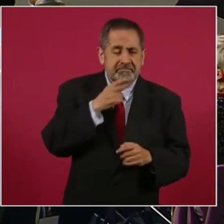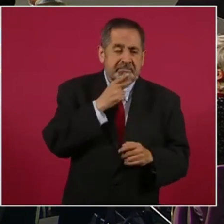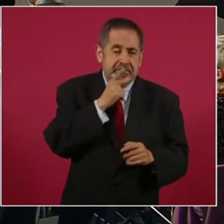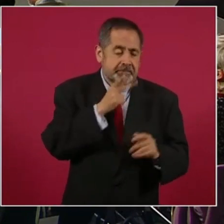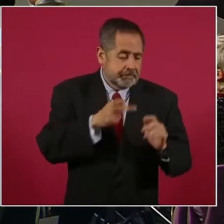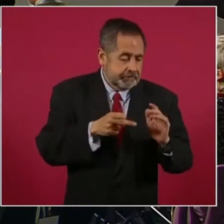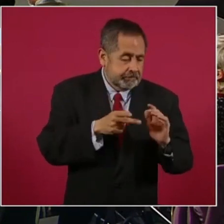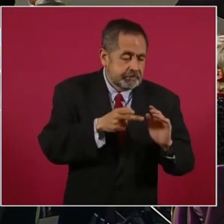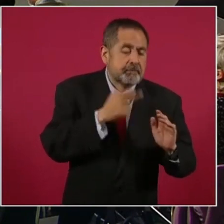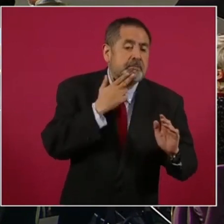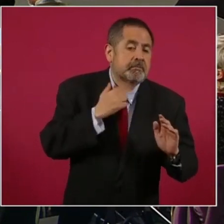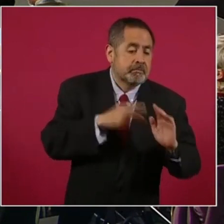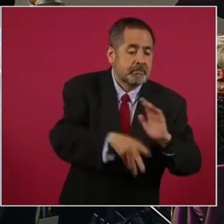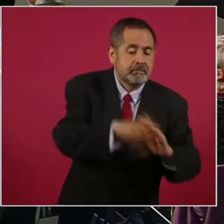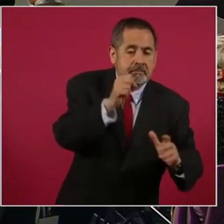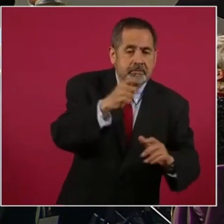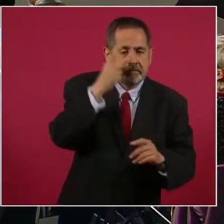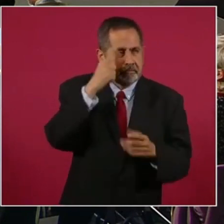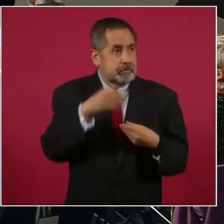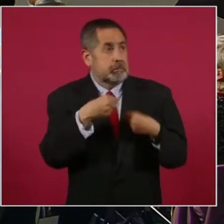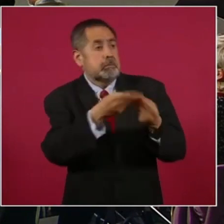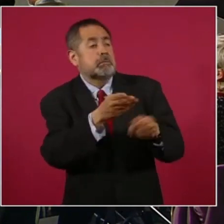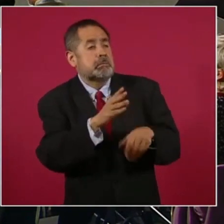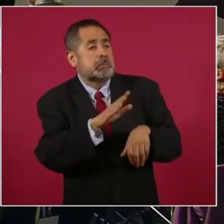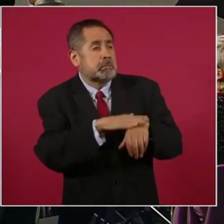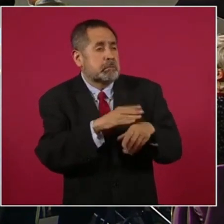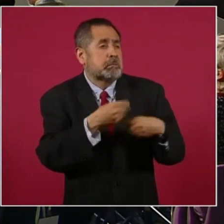para complacer